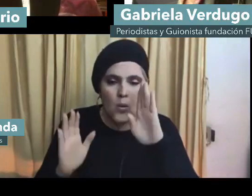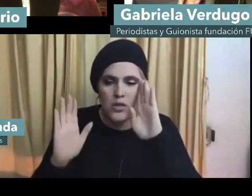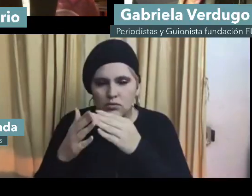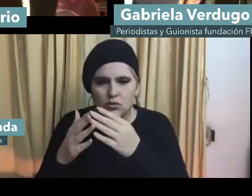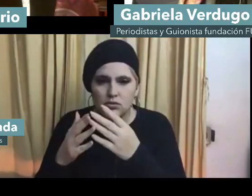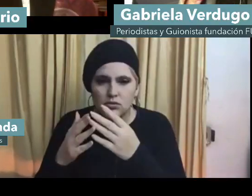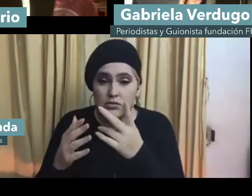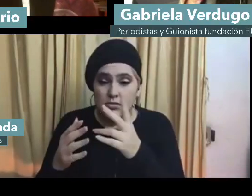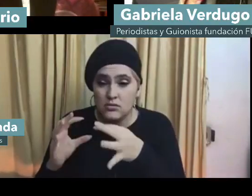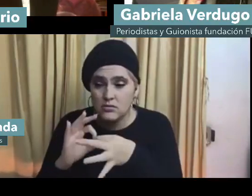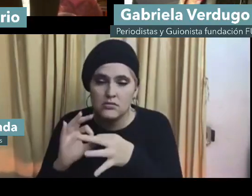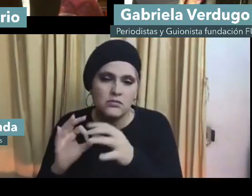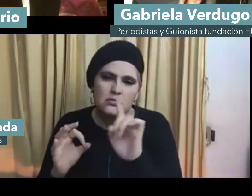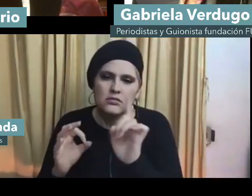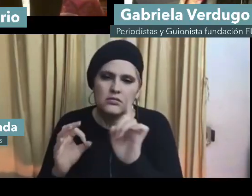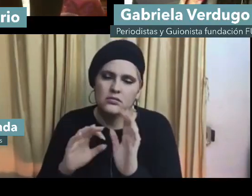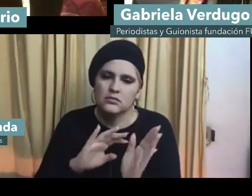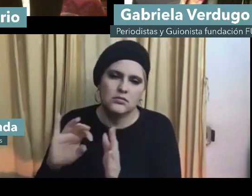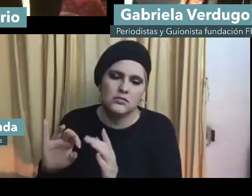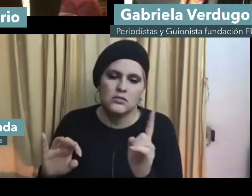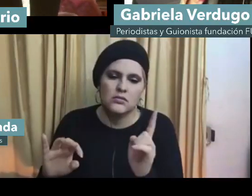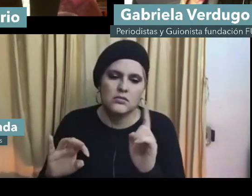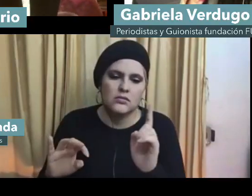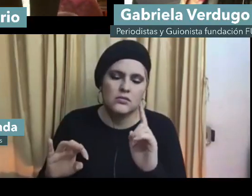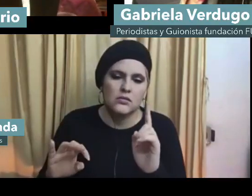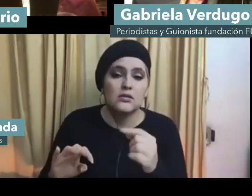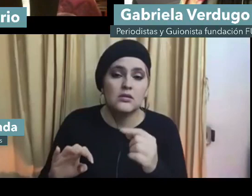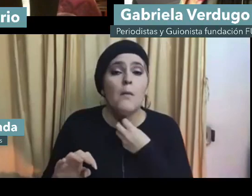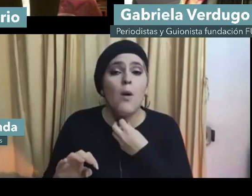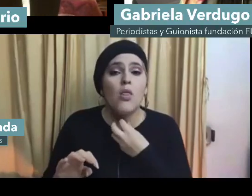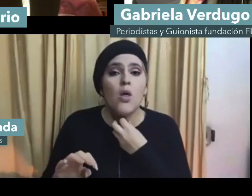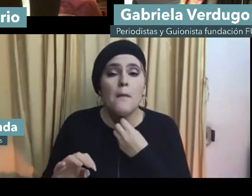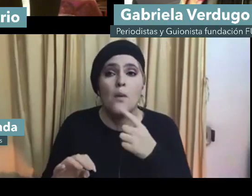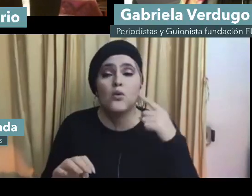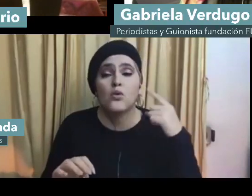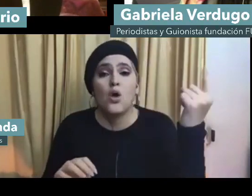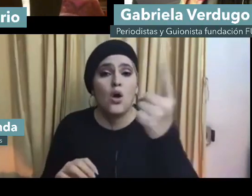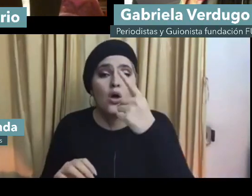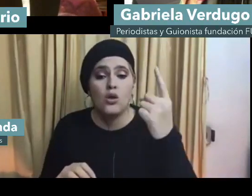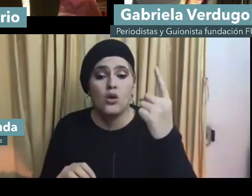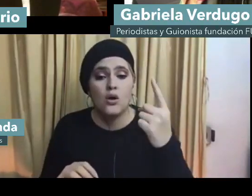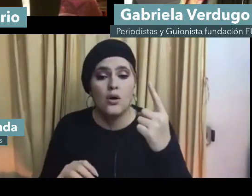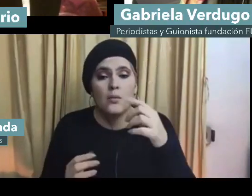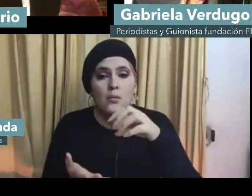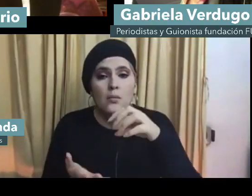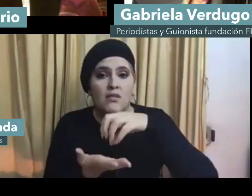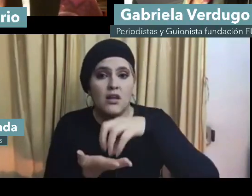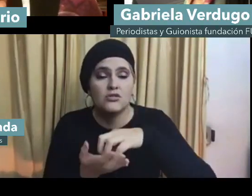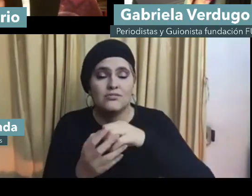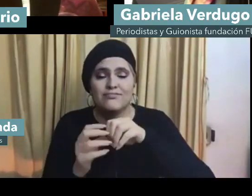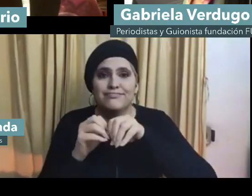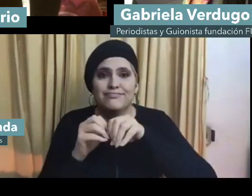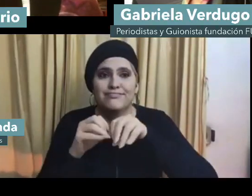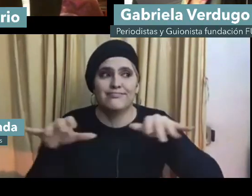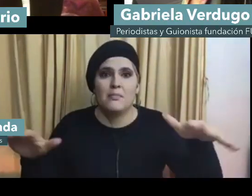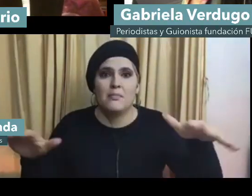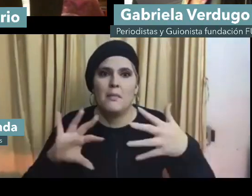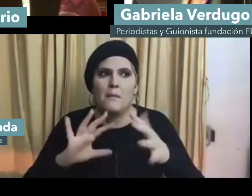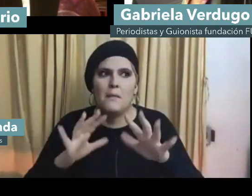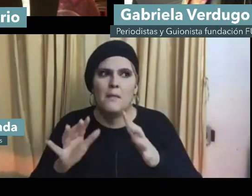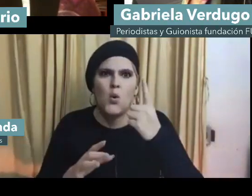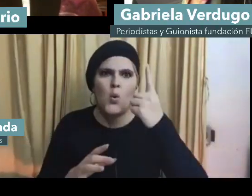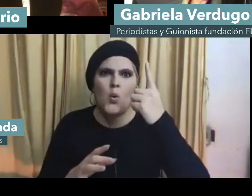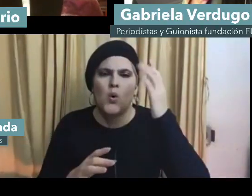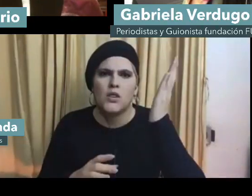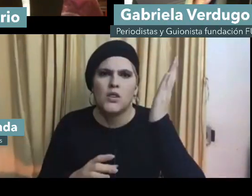hipotiroidismo en nuestra población general es súper masivo, ya un tercio más o menos, no es mi expertise, pero mucho. Por